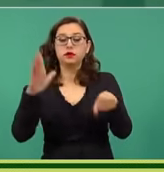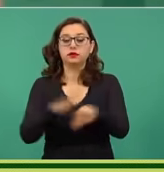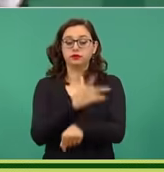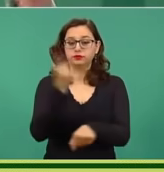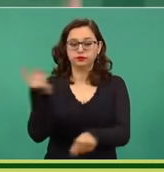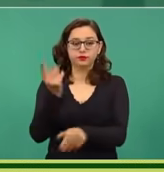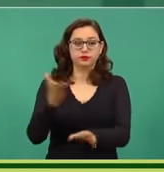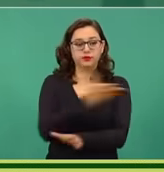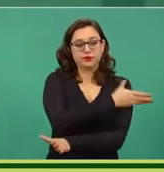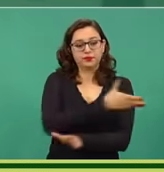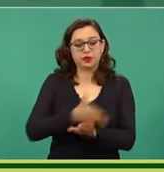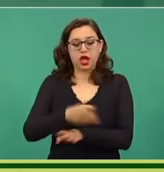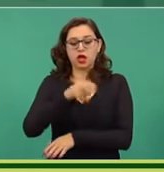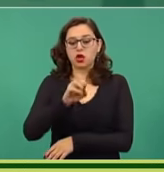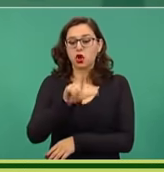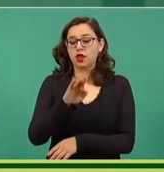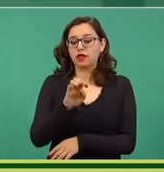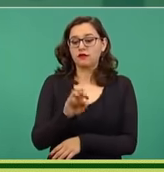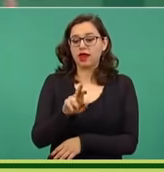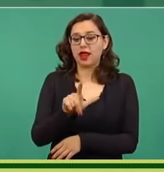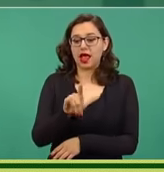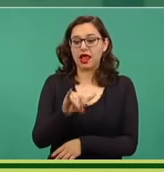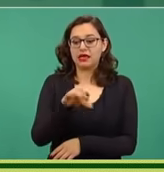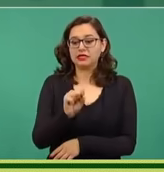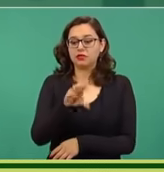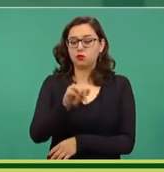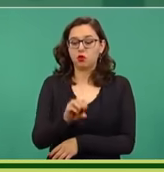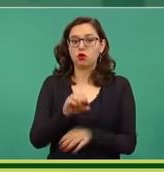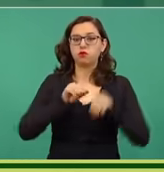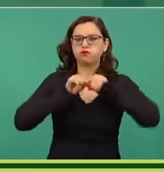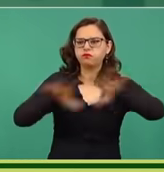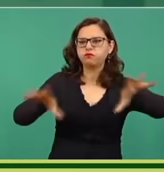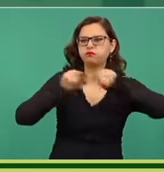también el individualismo